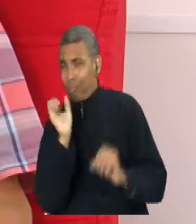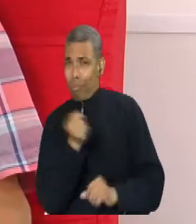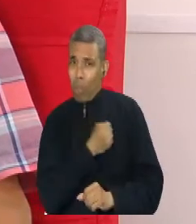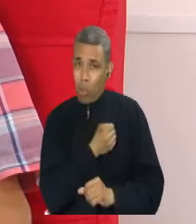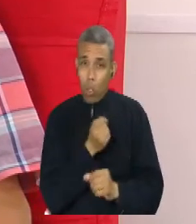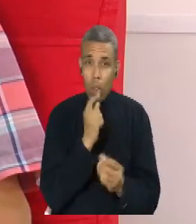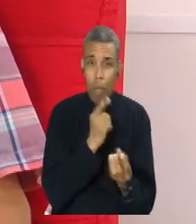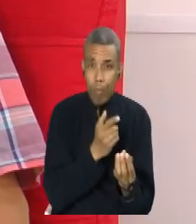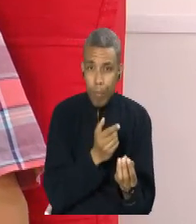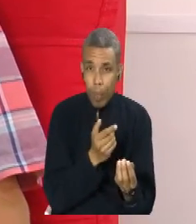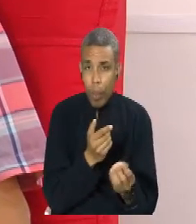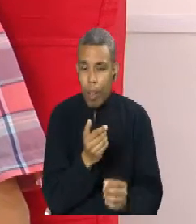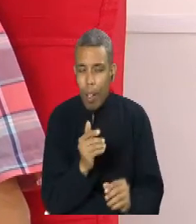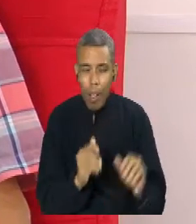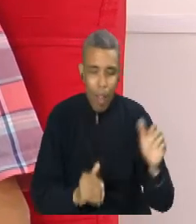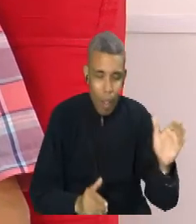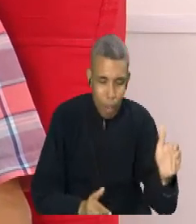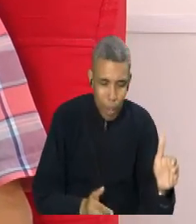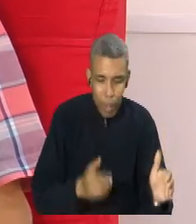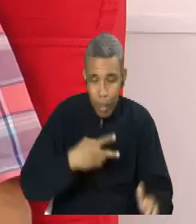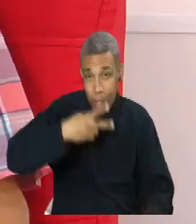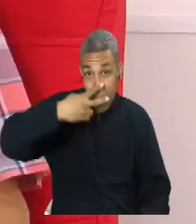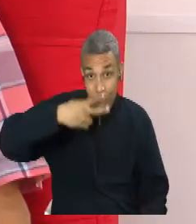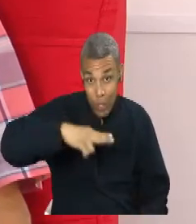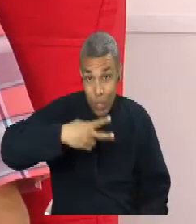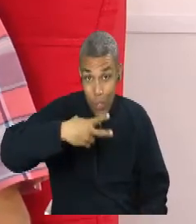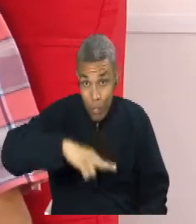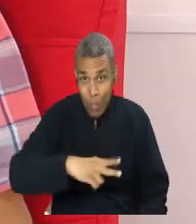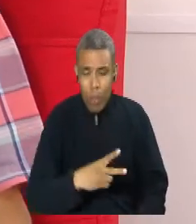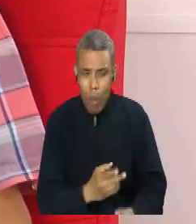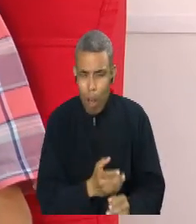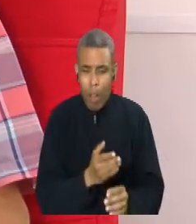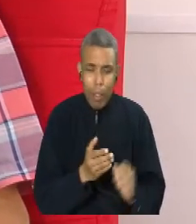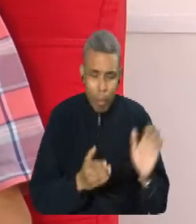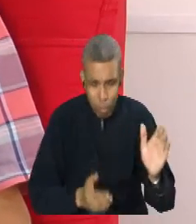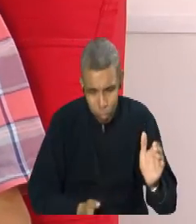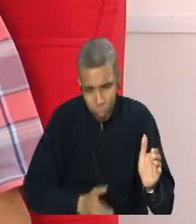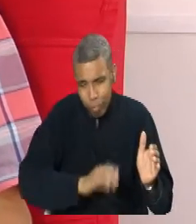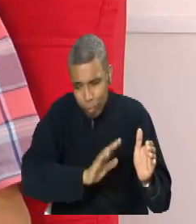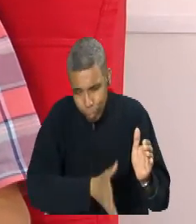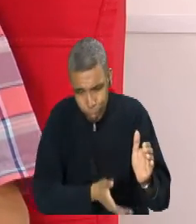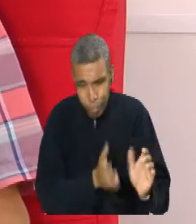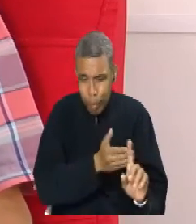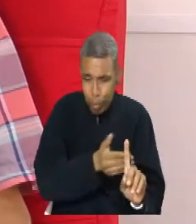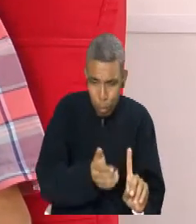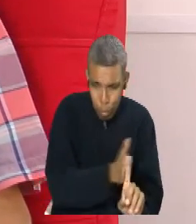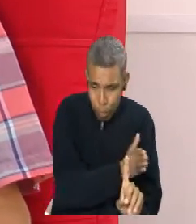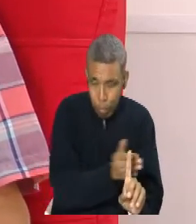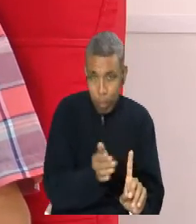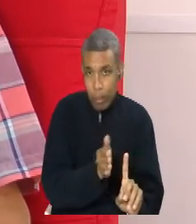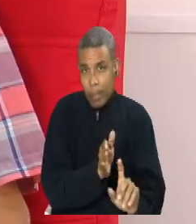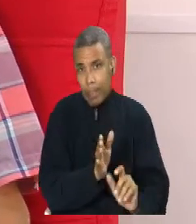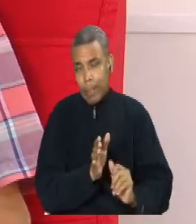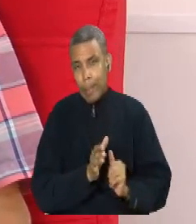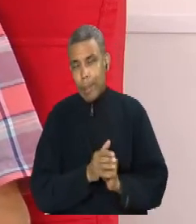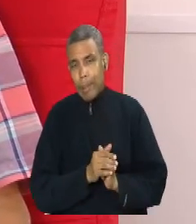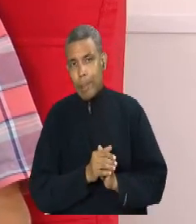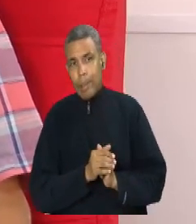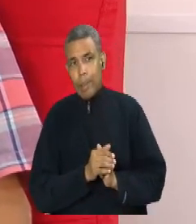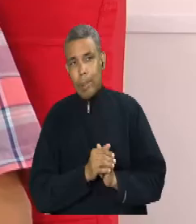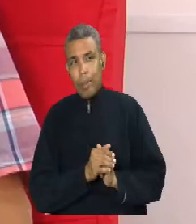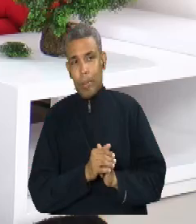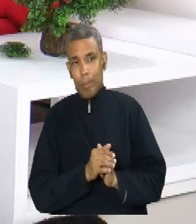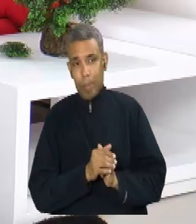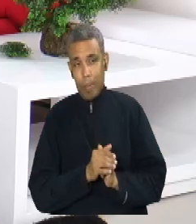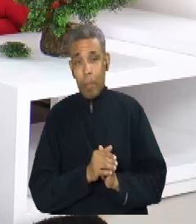si lo que no le dieron a uno se lo dan al nieto si yo estoy tratando de ser muy consciente es porque yo ya soy a